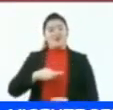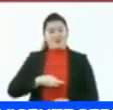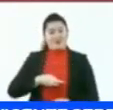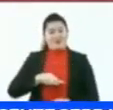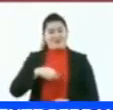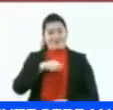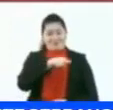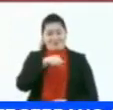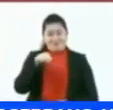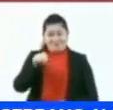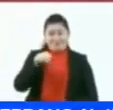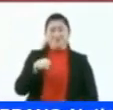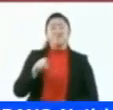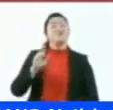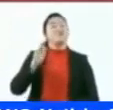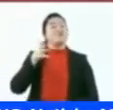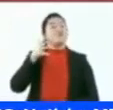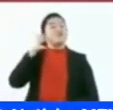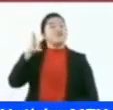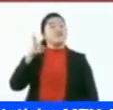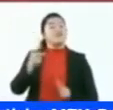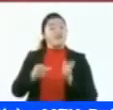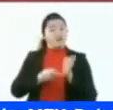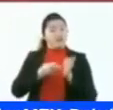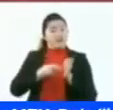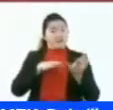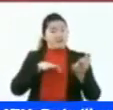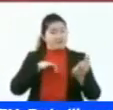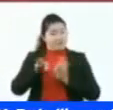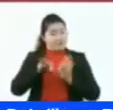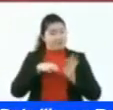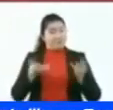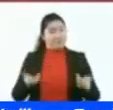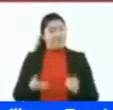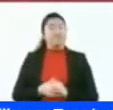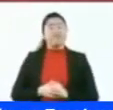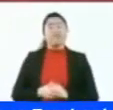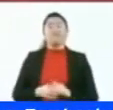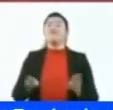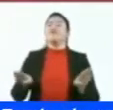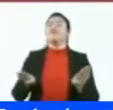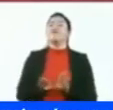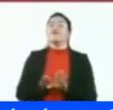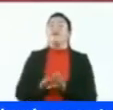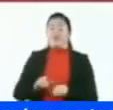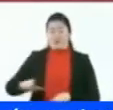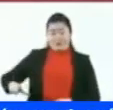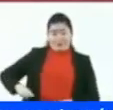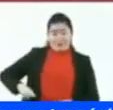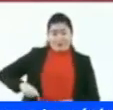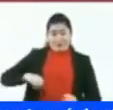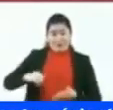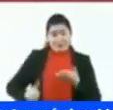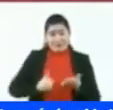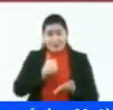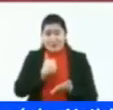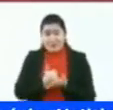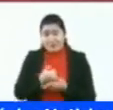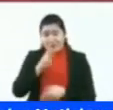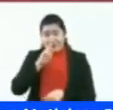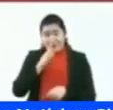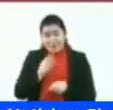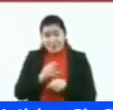está planteado su reactivación. ¿Qué es lo que va a ocurrir? Por supuesto, no depende del gobierno de la ciudad, depende de la Secretaría de Comunicaciones